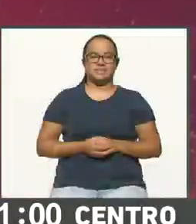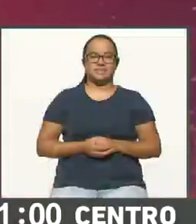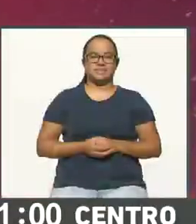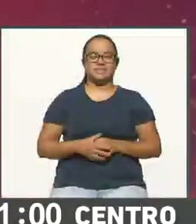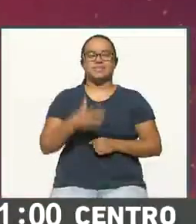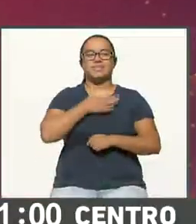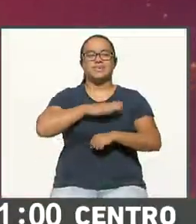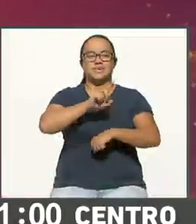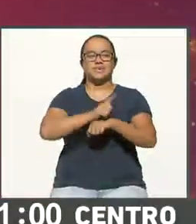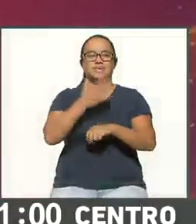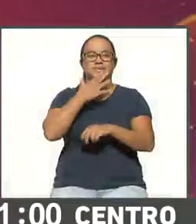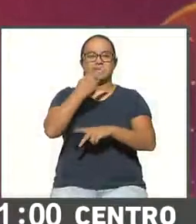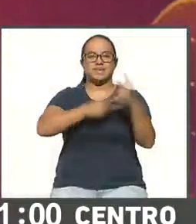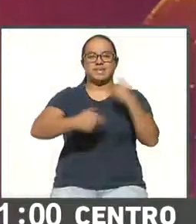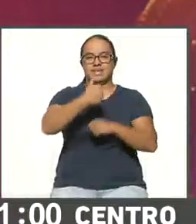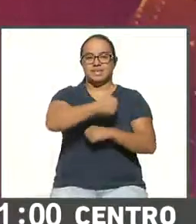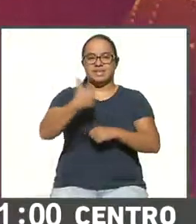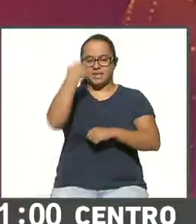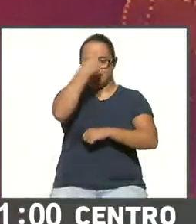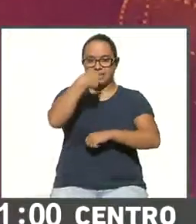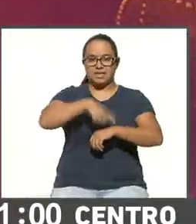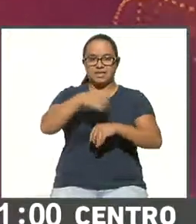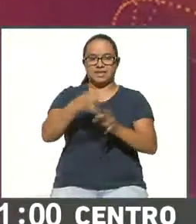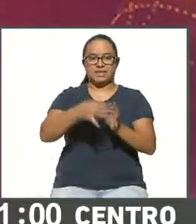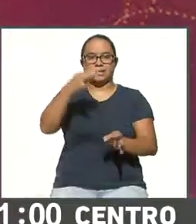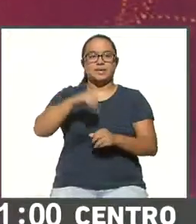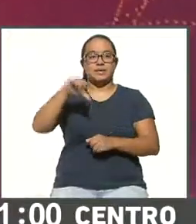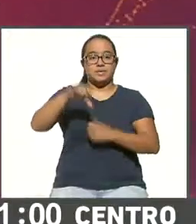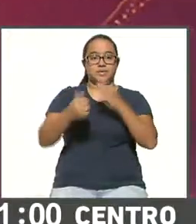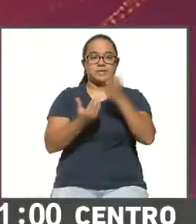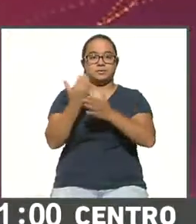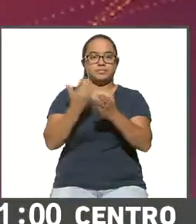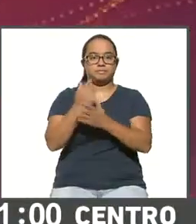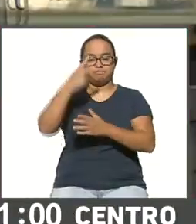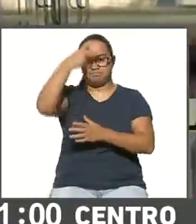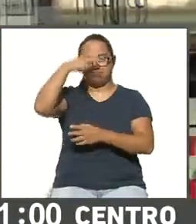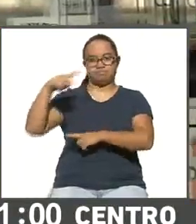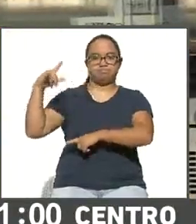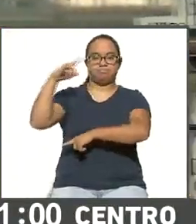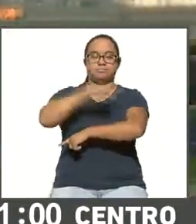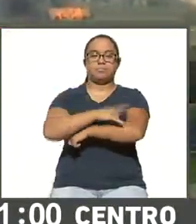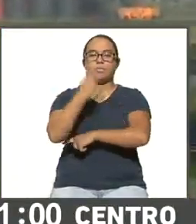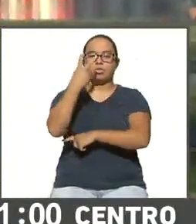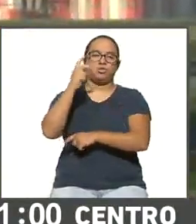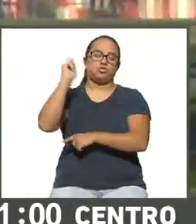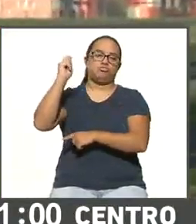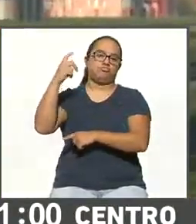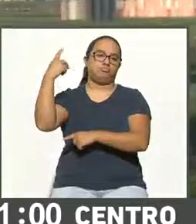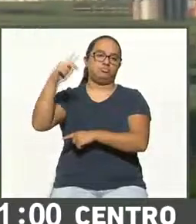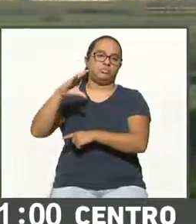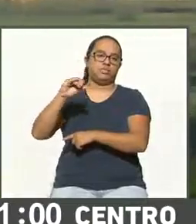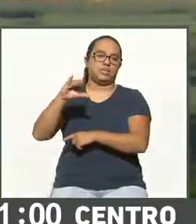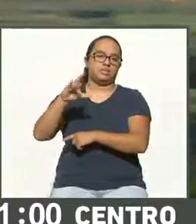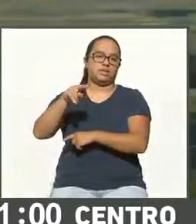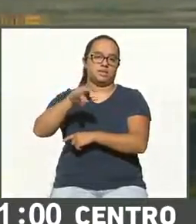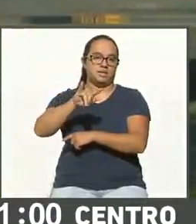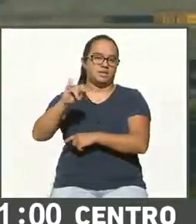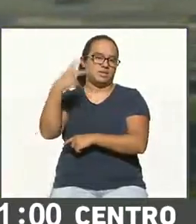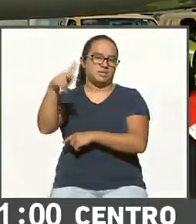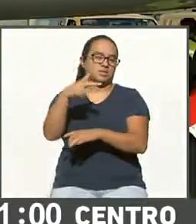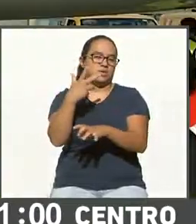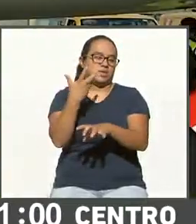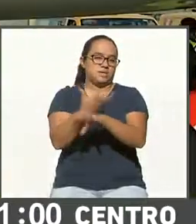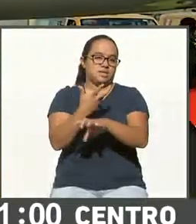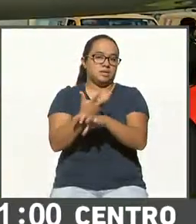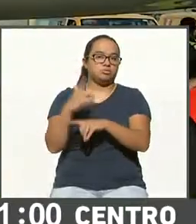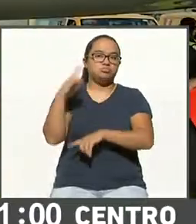Buenos días, bienvenidos a Cada Hora en la Hora. Esta mañana llegaron a México dos vuelos provenientes de Cincinnati, Estados Unidos,